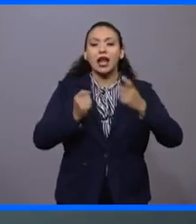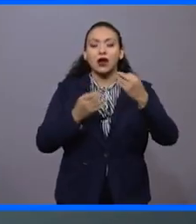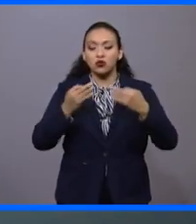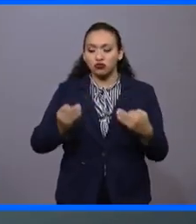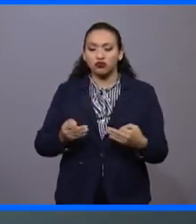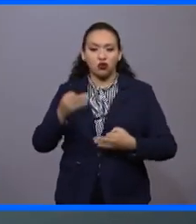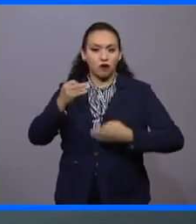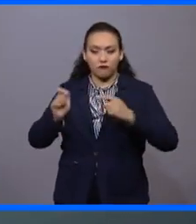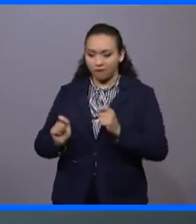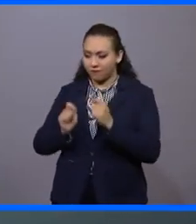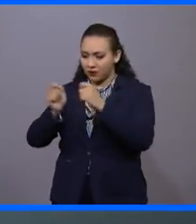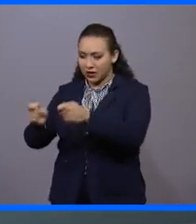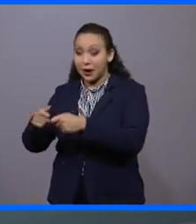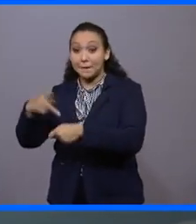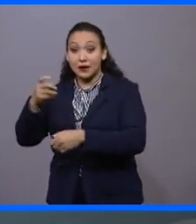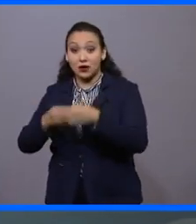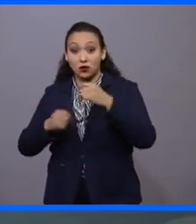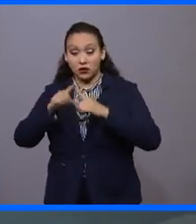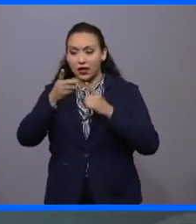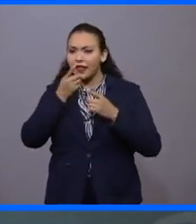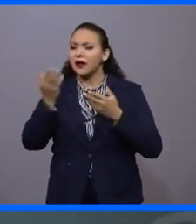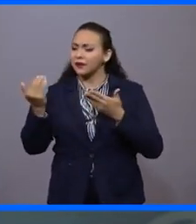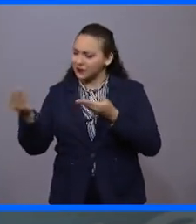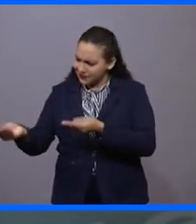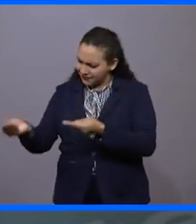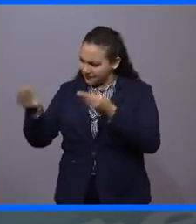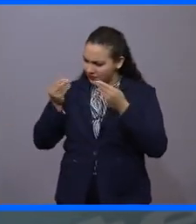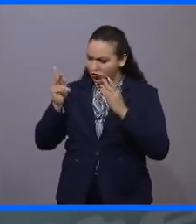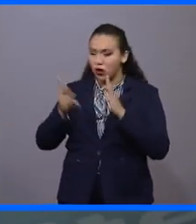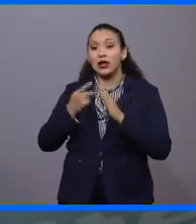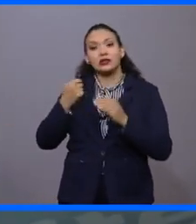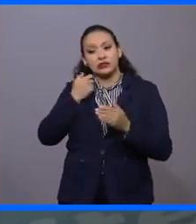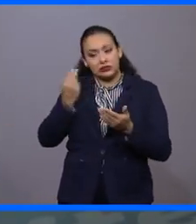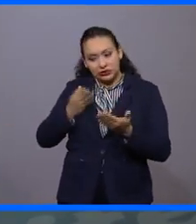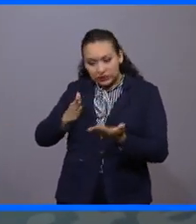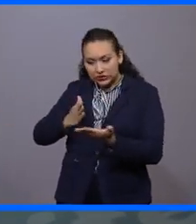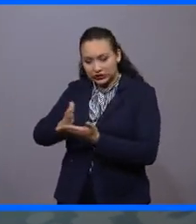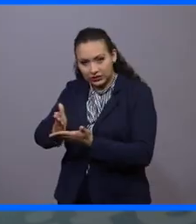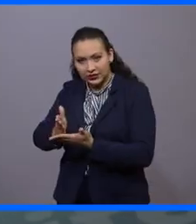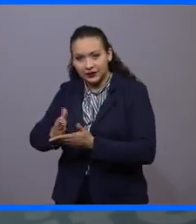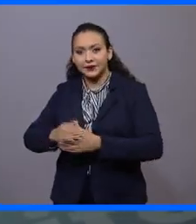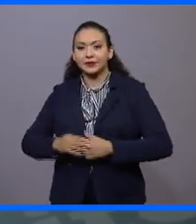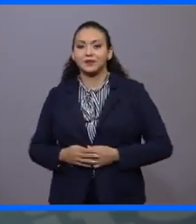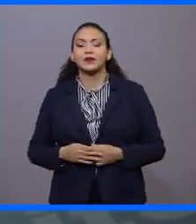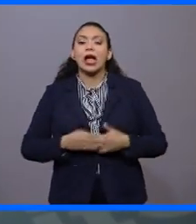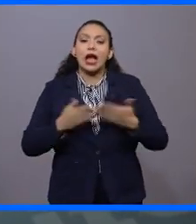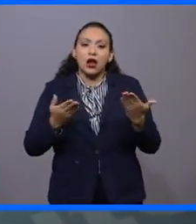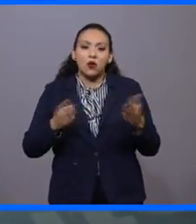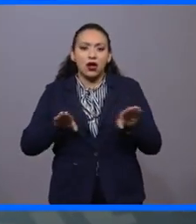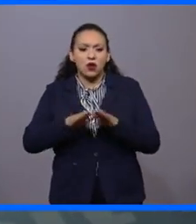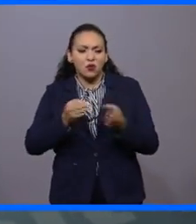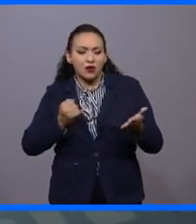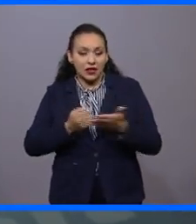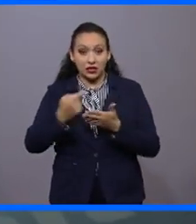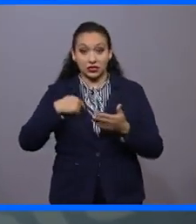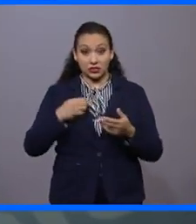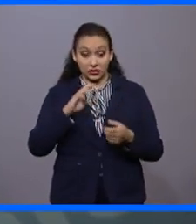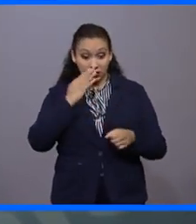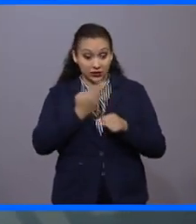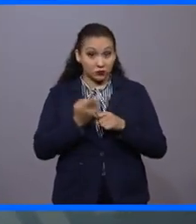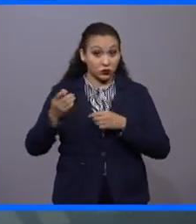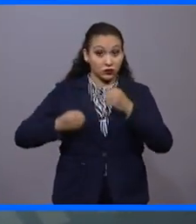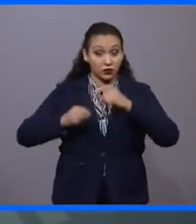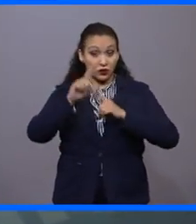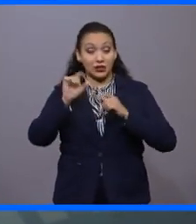tribunales colegiados, pero que la Corte retomó porque requiere intervenir directamente. Para decidir si un asunto llega directamente a la